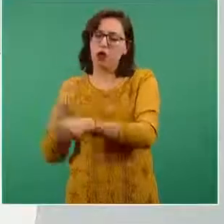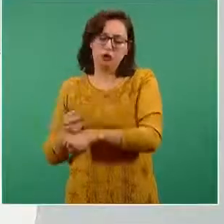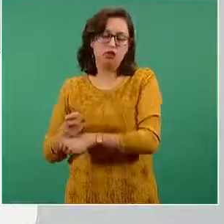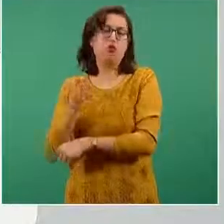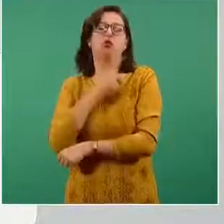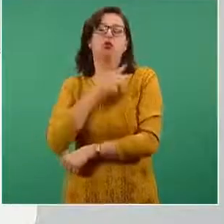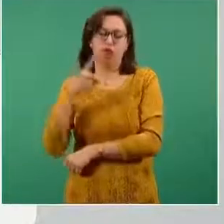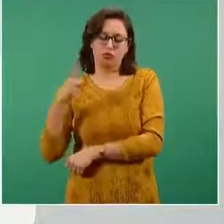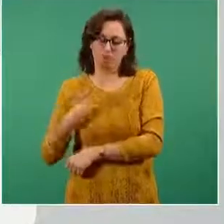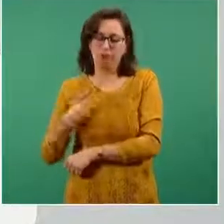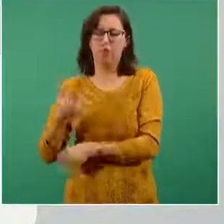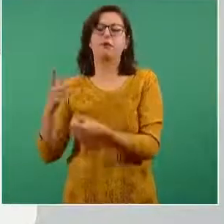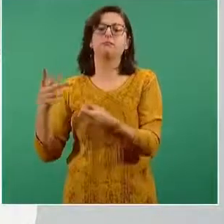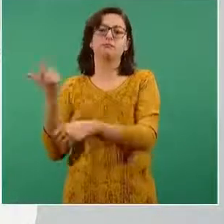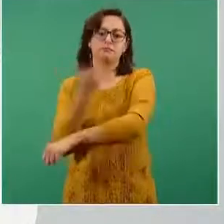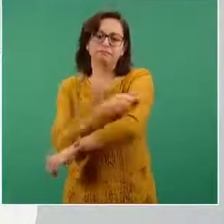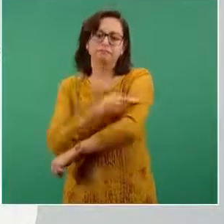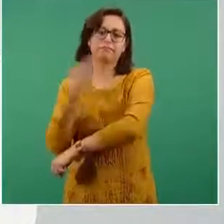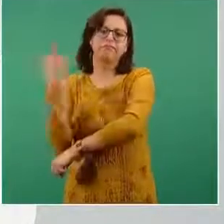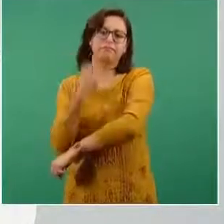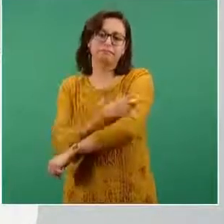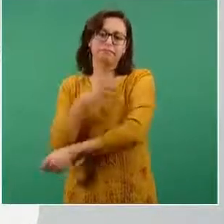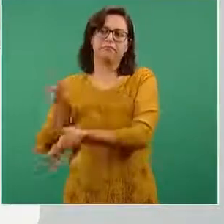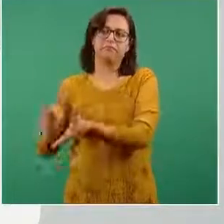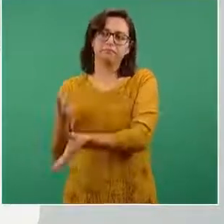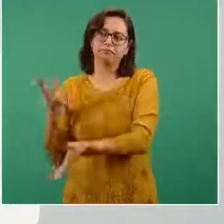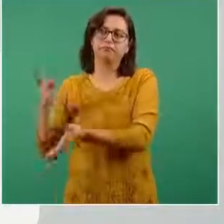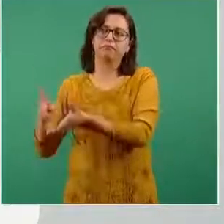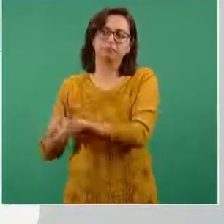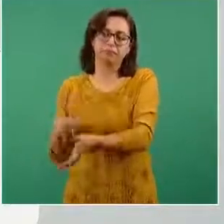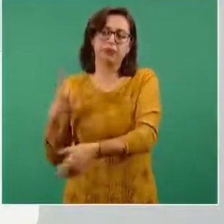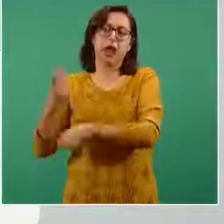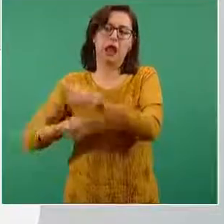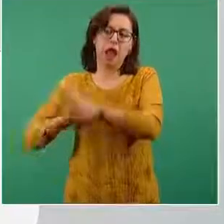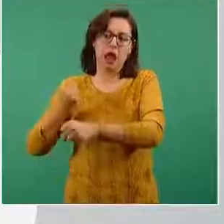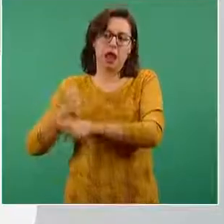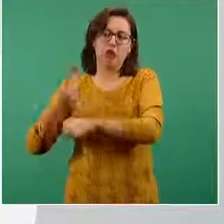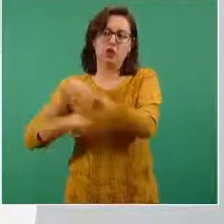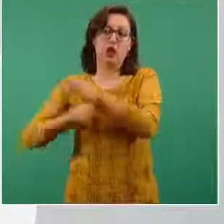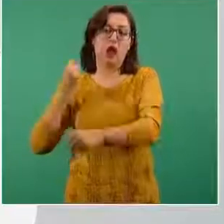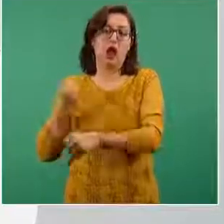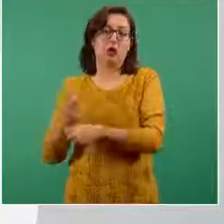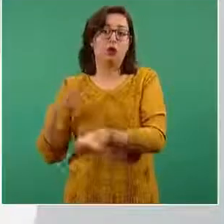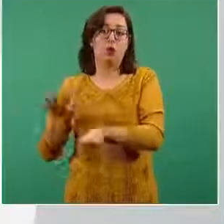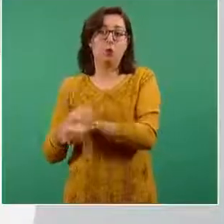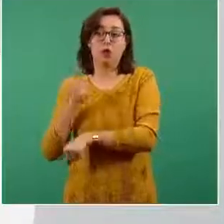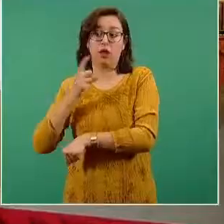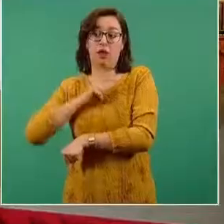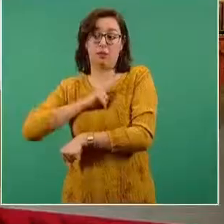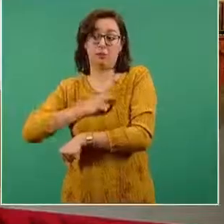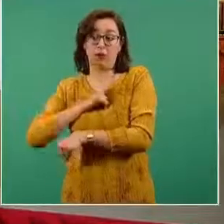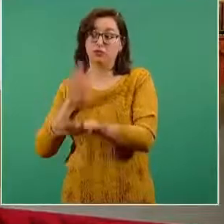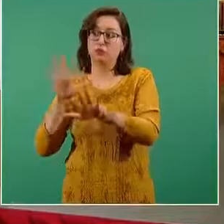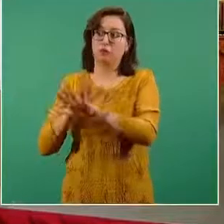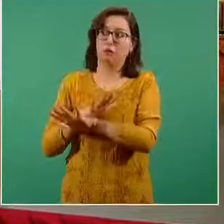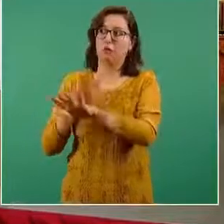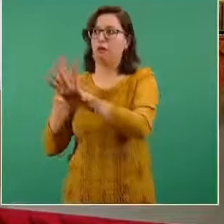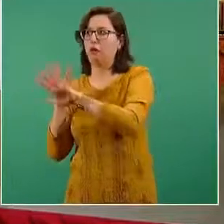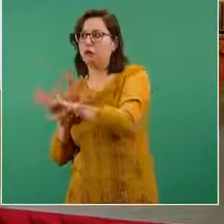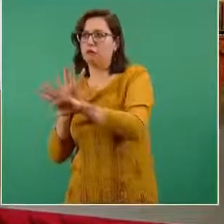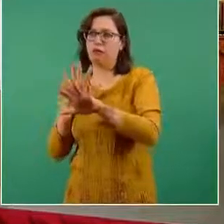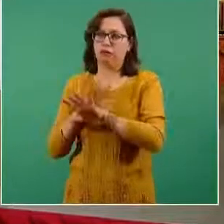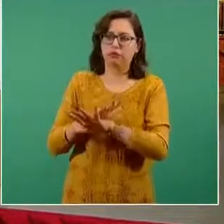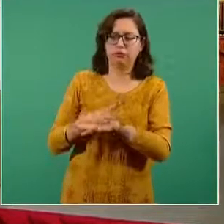composición de los subtipos virales que la integran para generar la protección que se espera para la temporada invernal correspondiente.